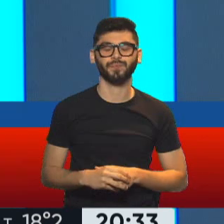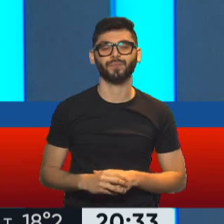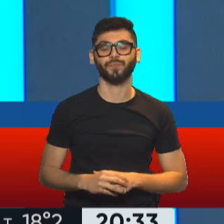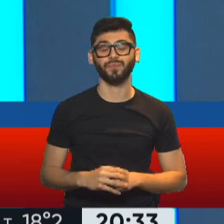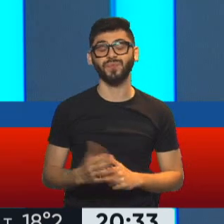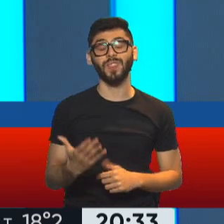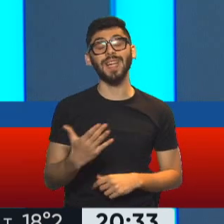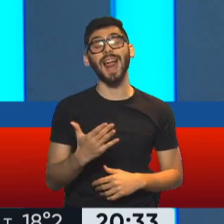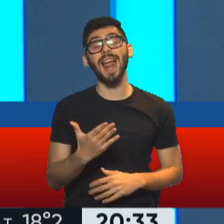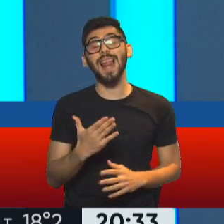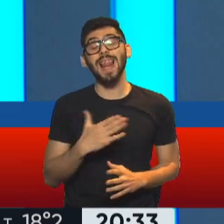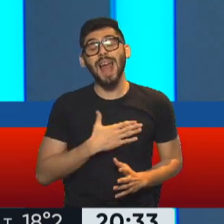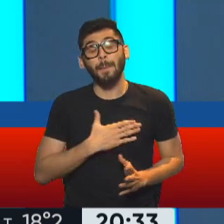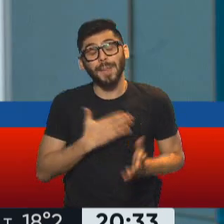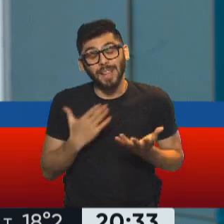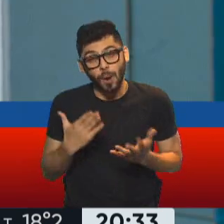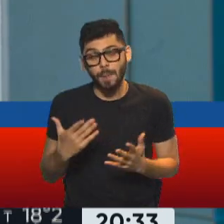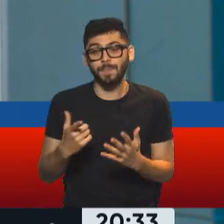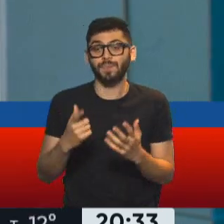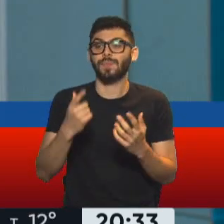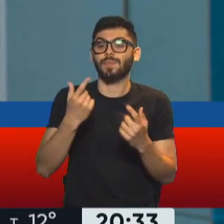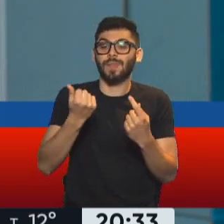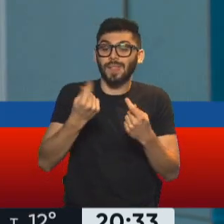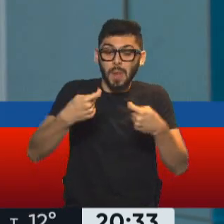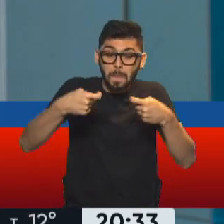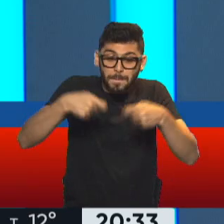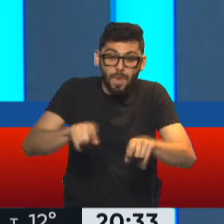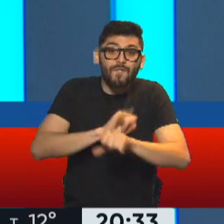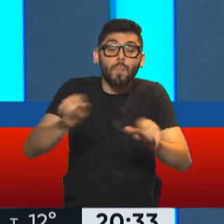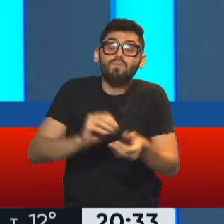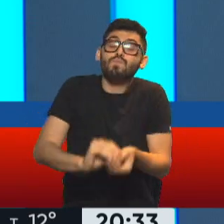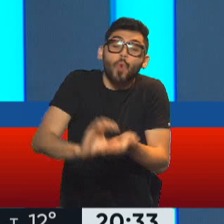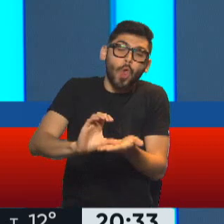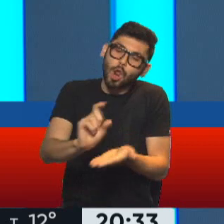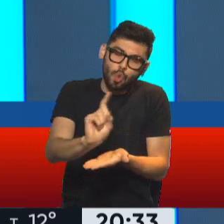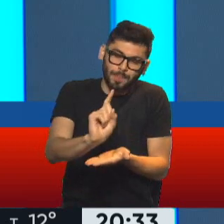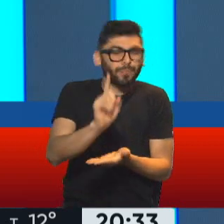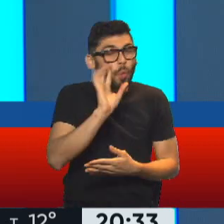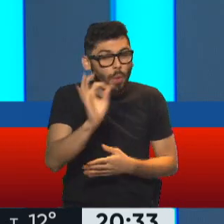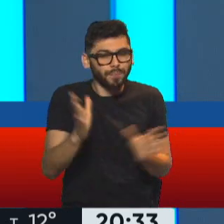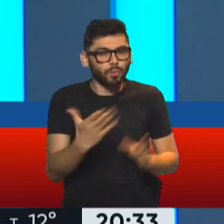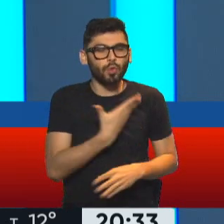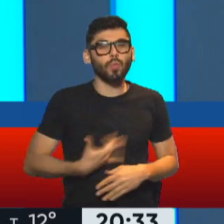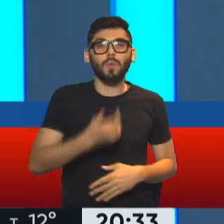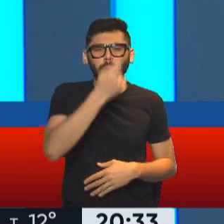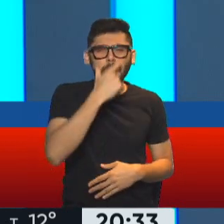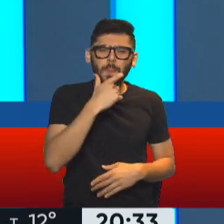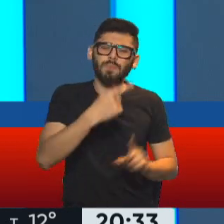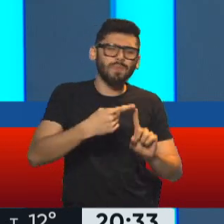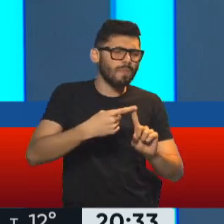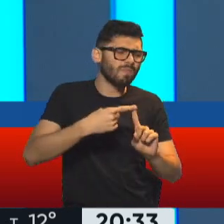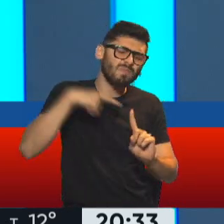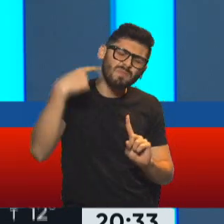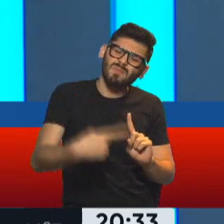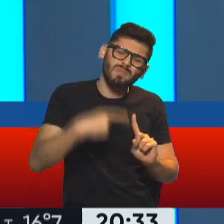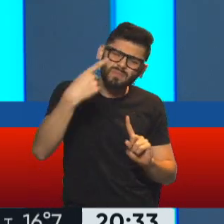Lamentablemente no hay buena información respecto a la inversión. Vos sabés que durante el gobierno de Mauricio Macri se habló permanentemente de que